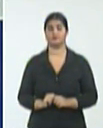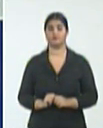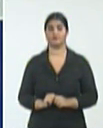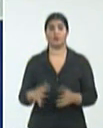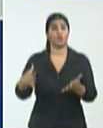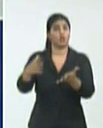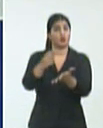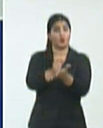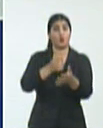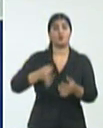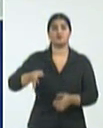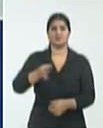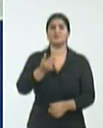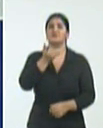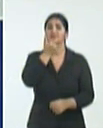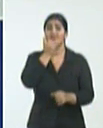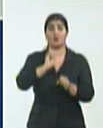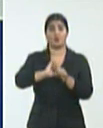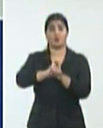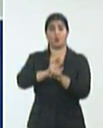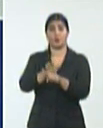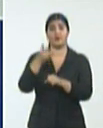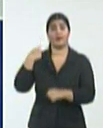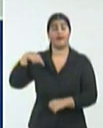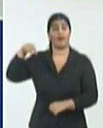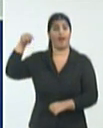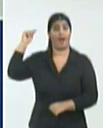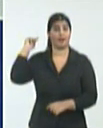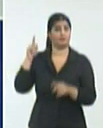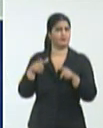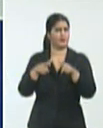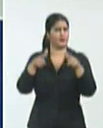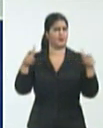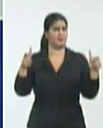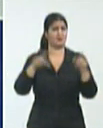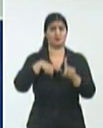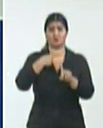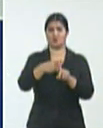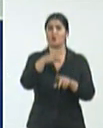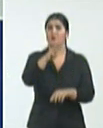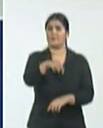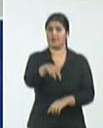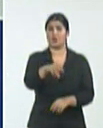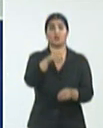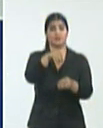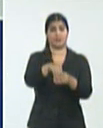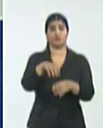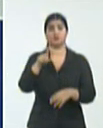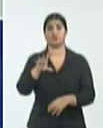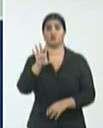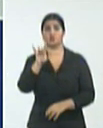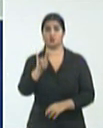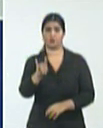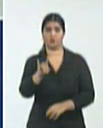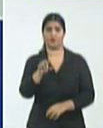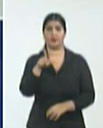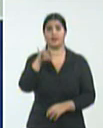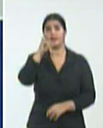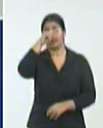más altas ayer por encima de 100 casos, Marianao con 159, La